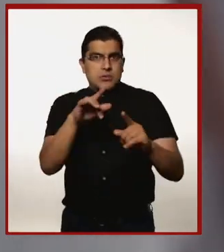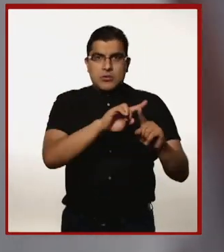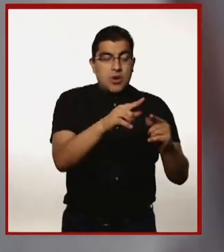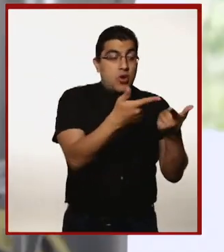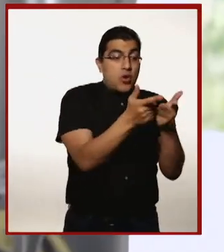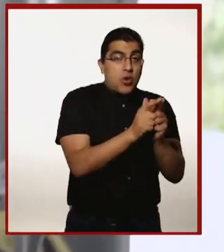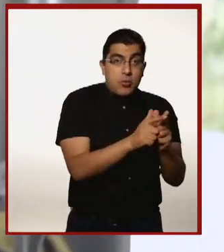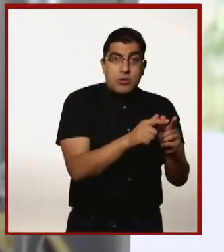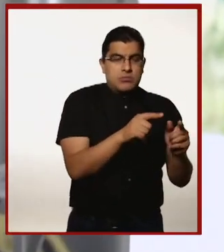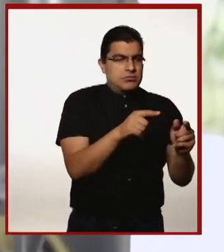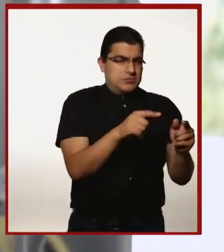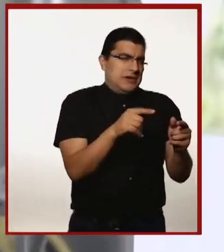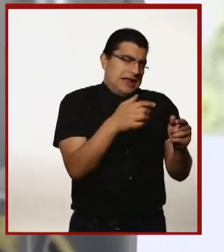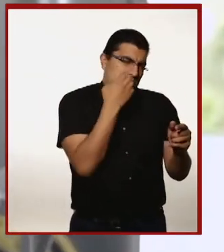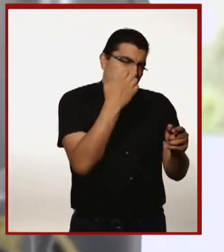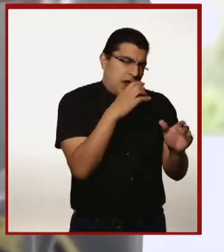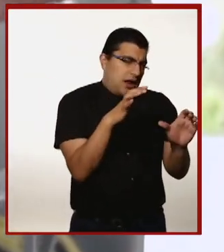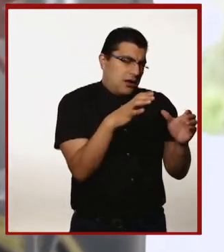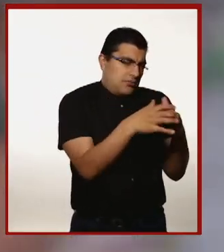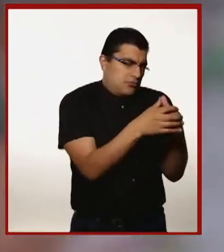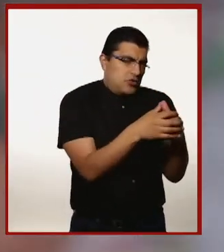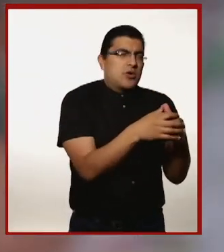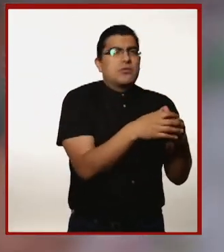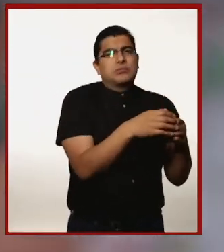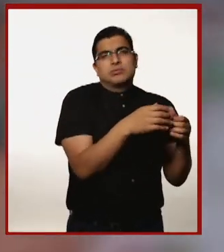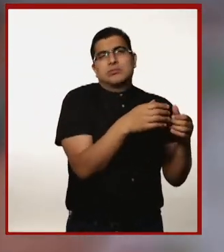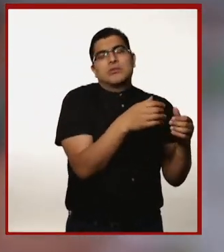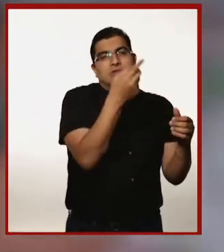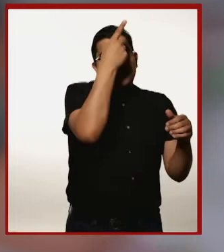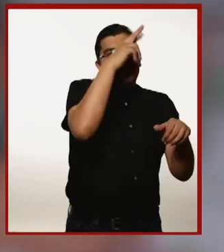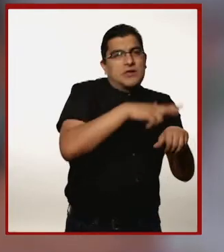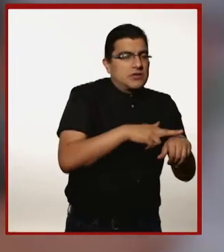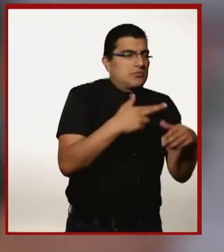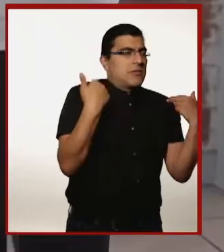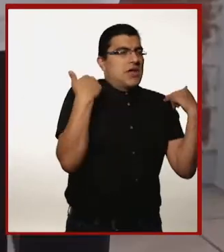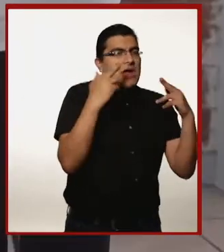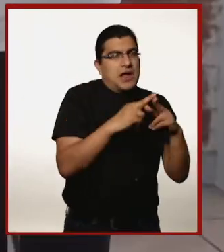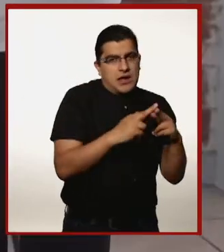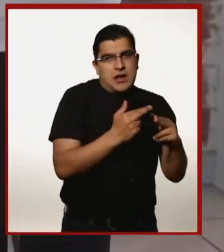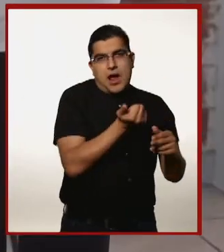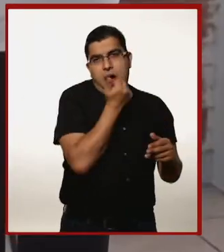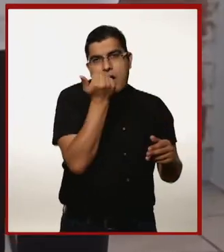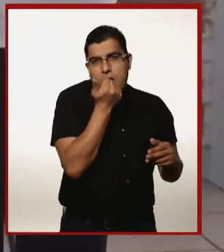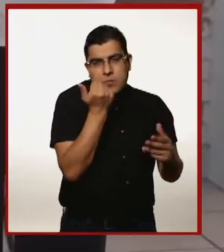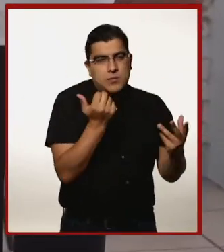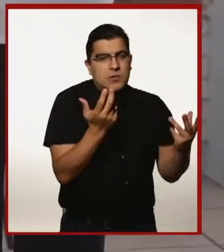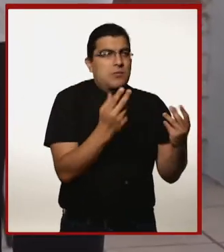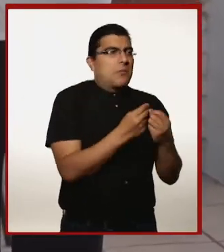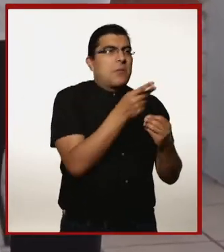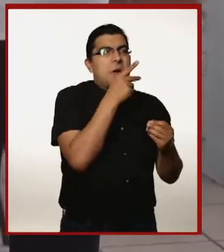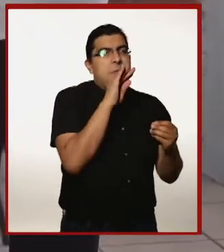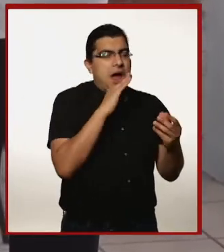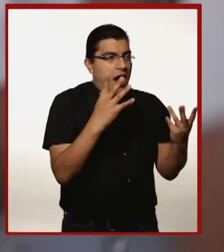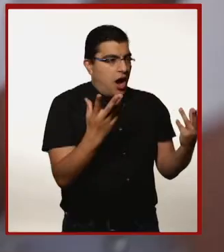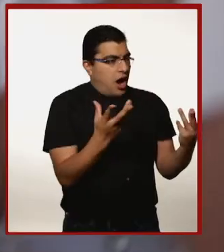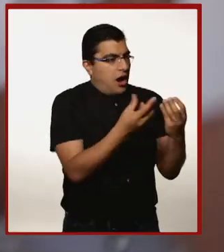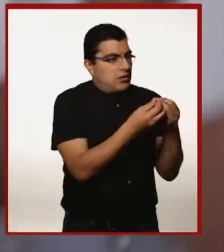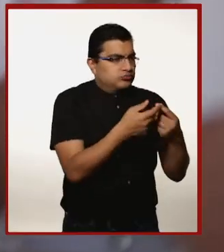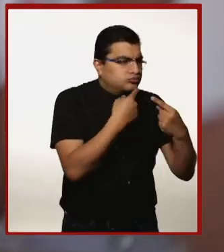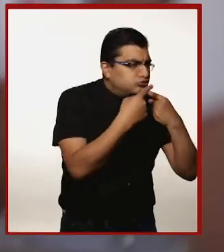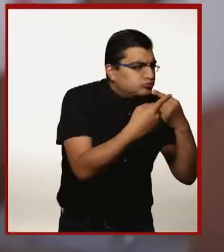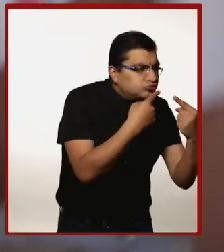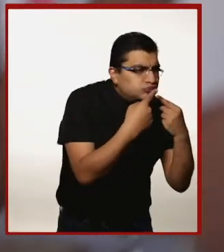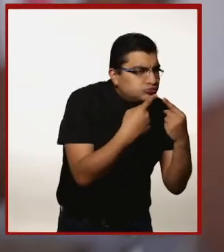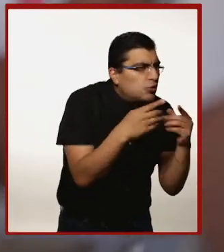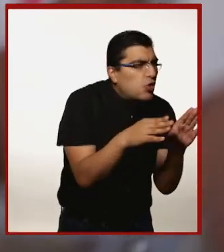justamente donde un grupo de la comunidad escolar integrada por directivos, docentes, estudiantes, padres y madres